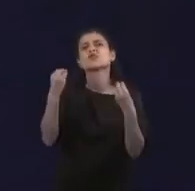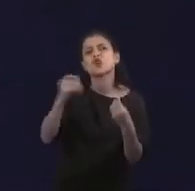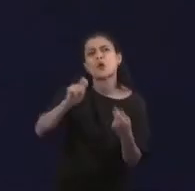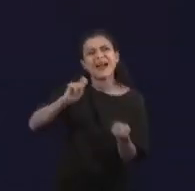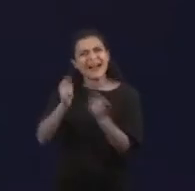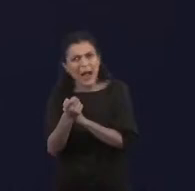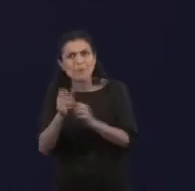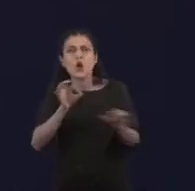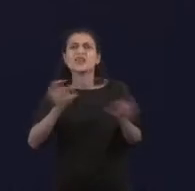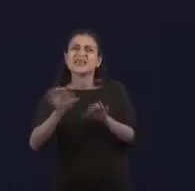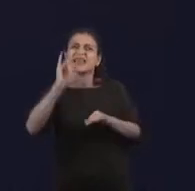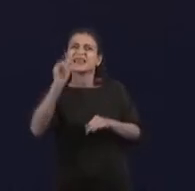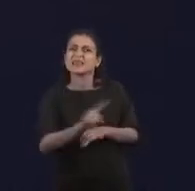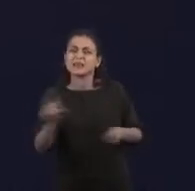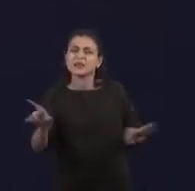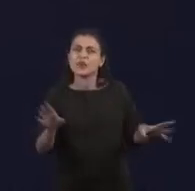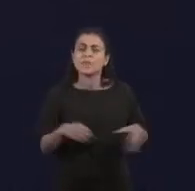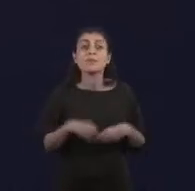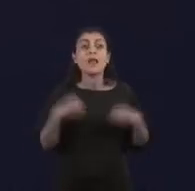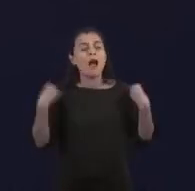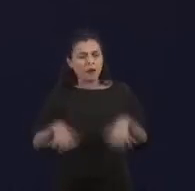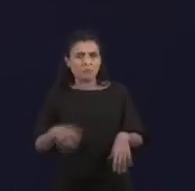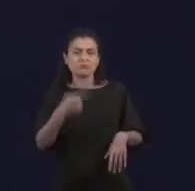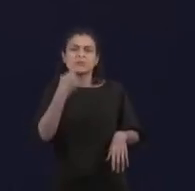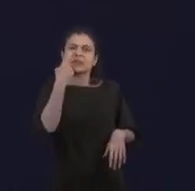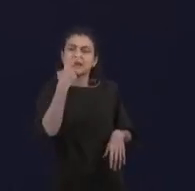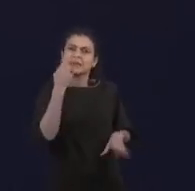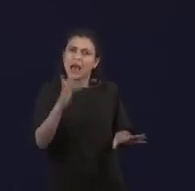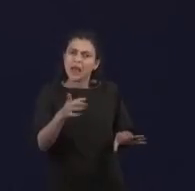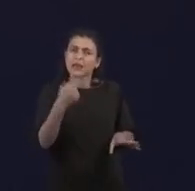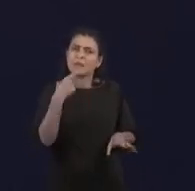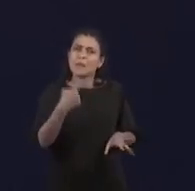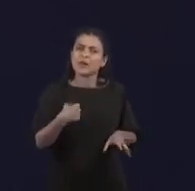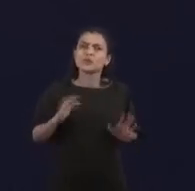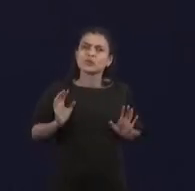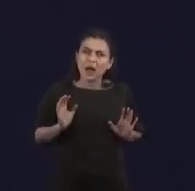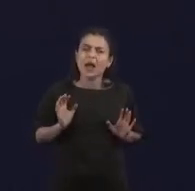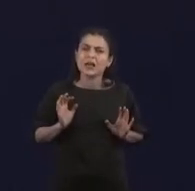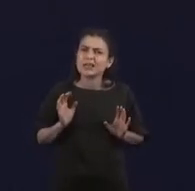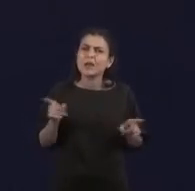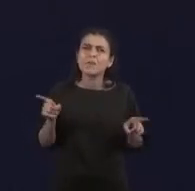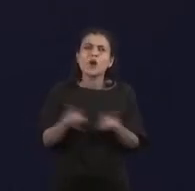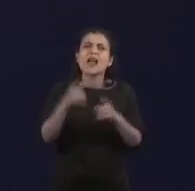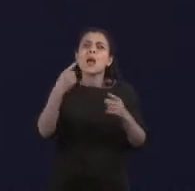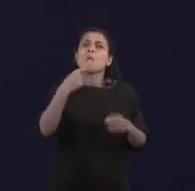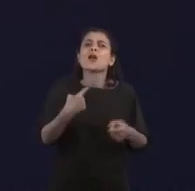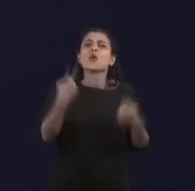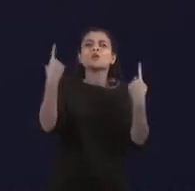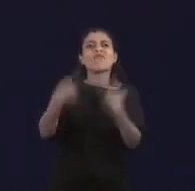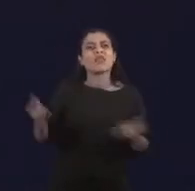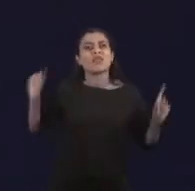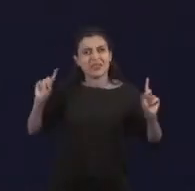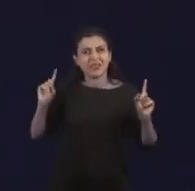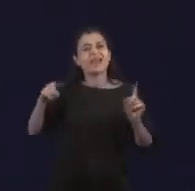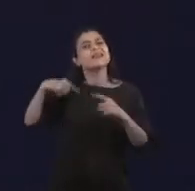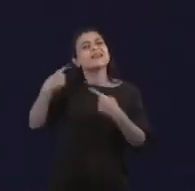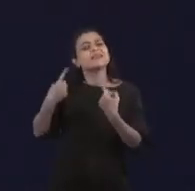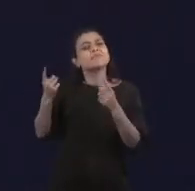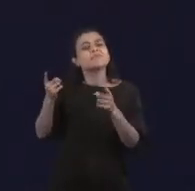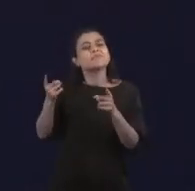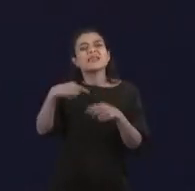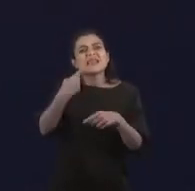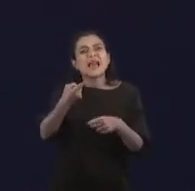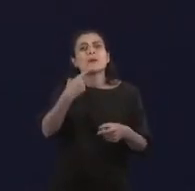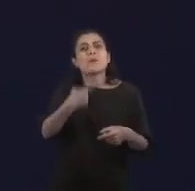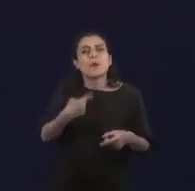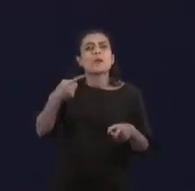interesante la pregunta, porque me escapa un poco de lo tradicional y aparte me escapa un poco de la política de